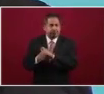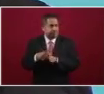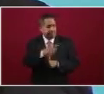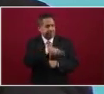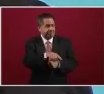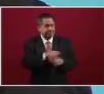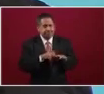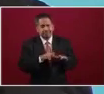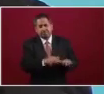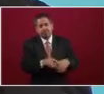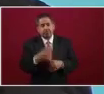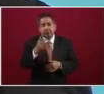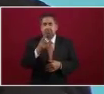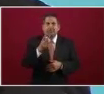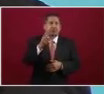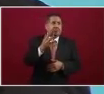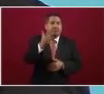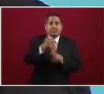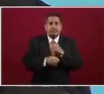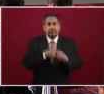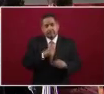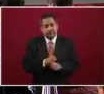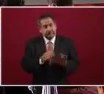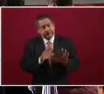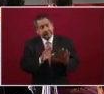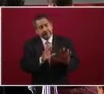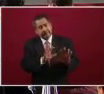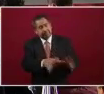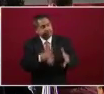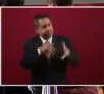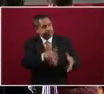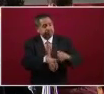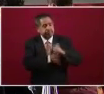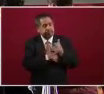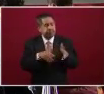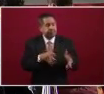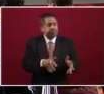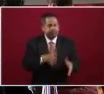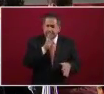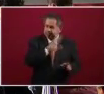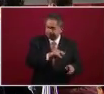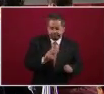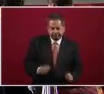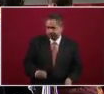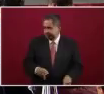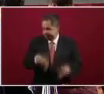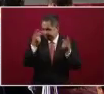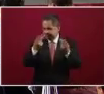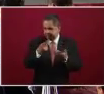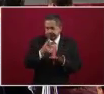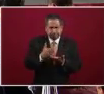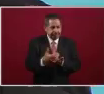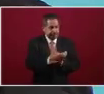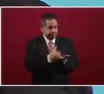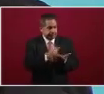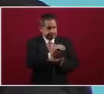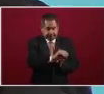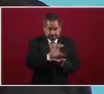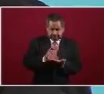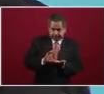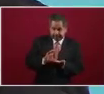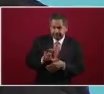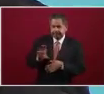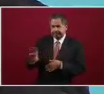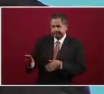tenían 5, 4, 3, varios años en nuestras bodegas y ahora darle este sentido social que ha sido